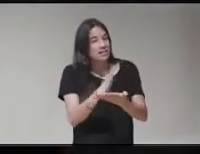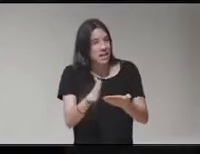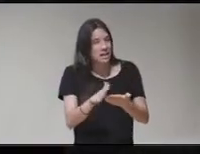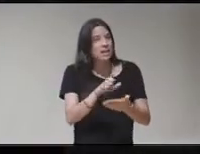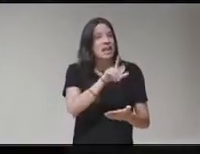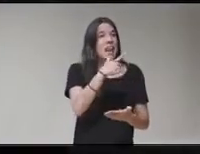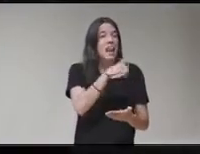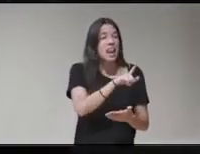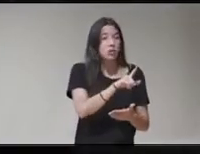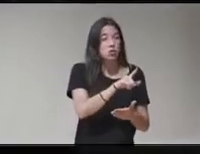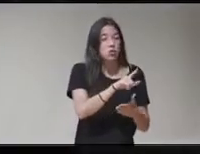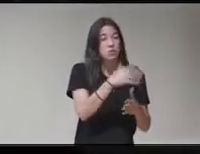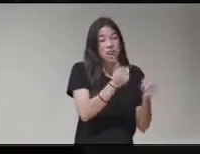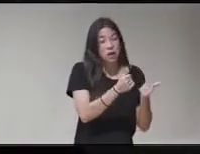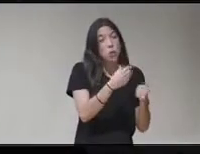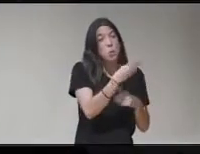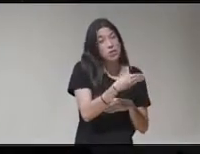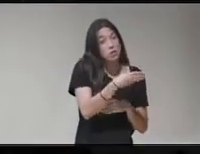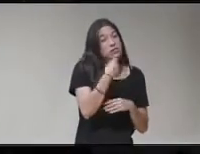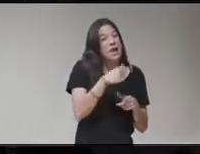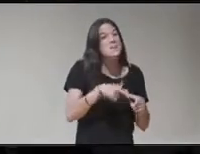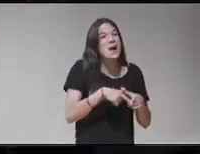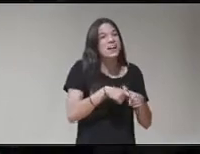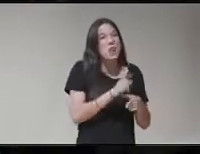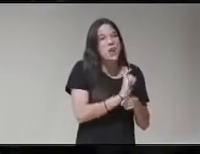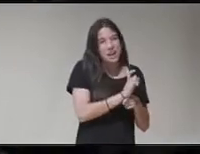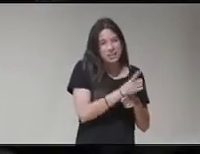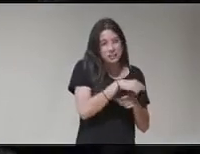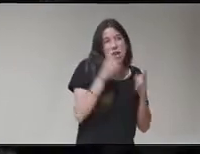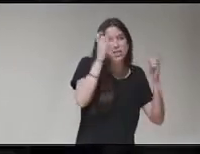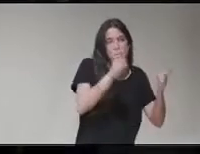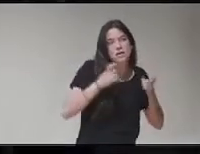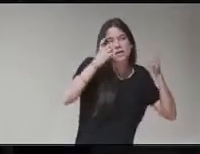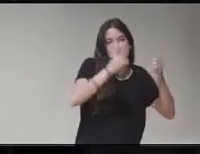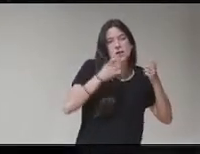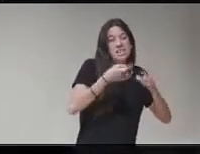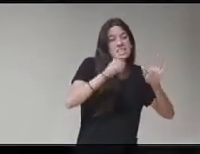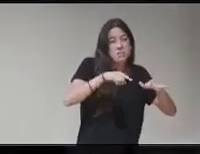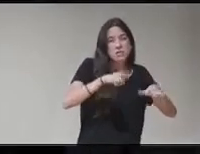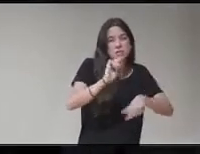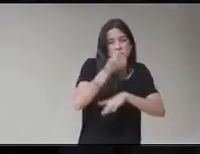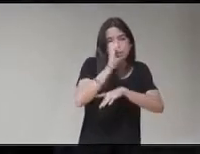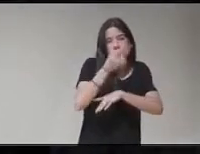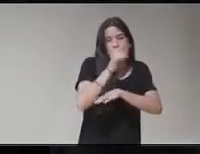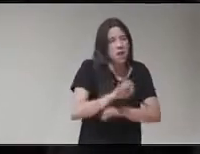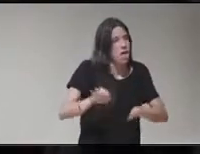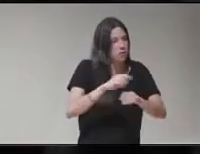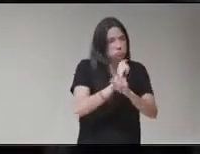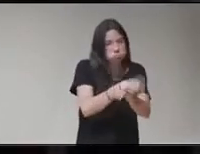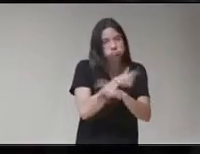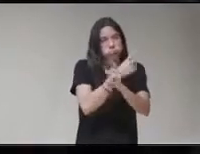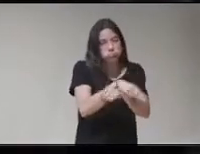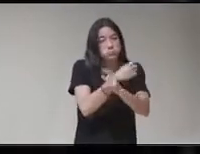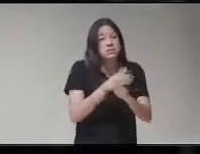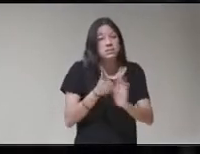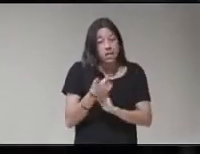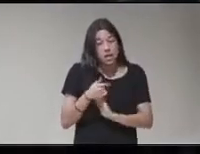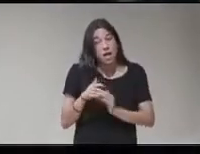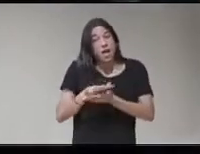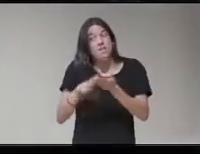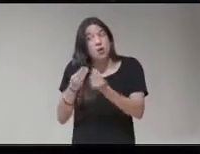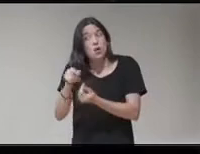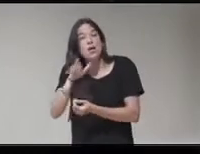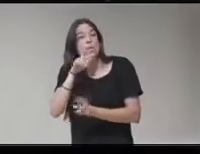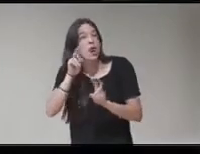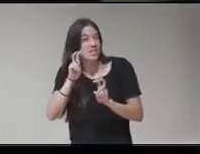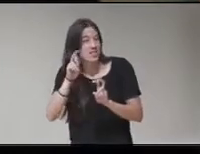la vagina de ratas, y que llevaban 6 meses y no lo conseguían. Que habían hablado con ella, porque había hecho la tesis con lactobacilos, por